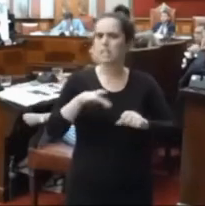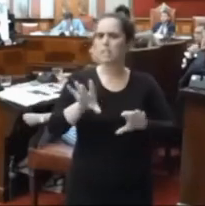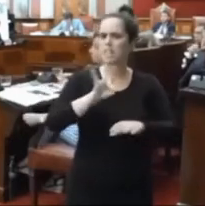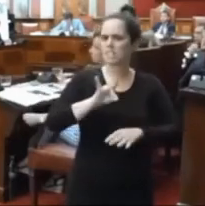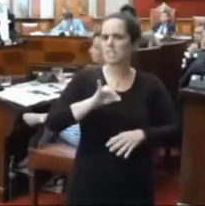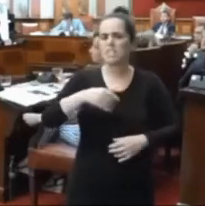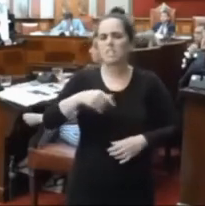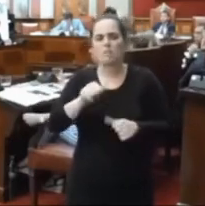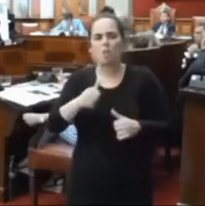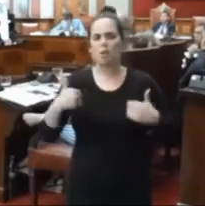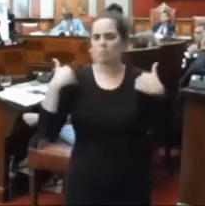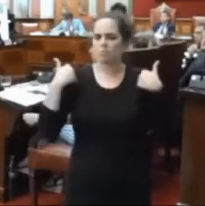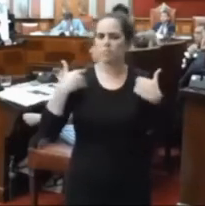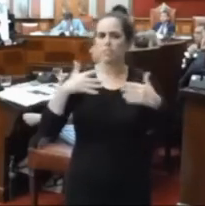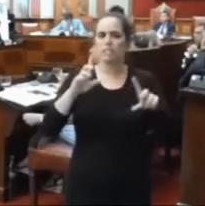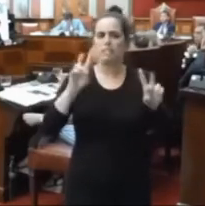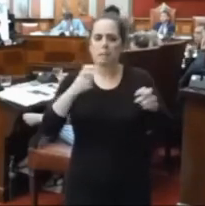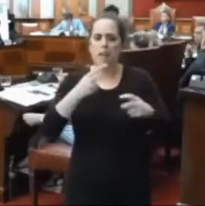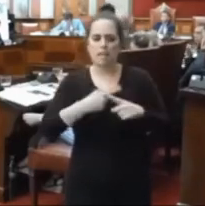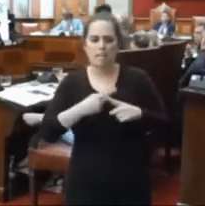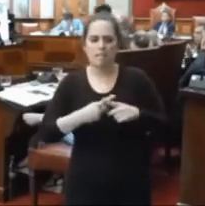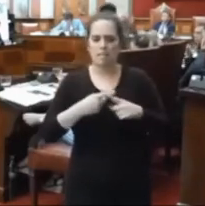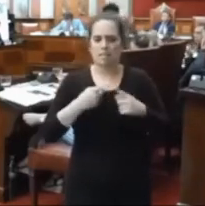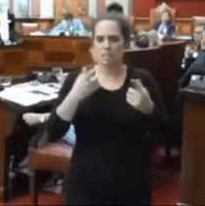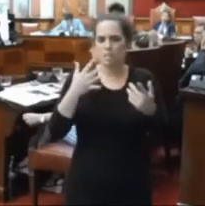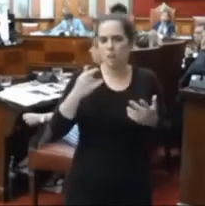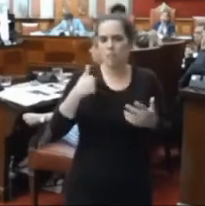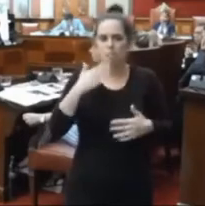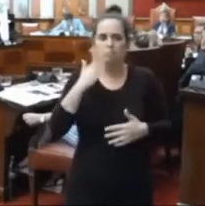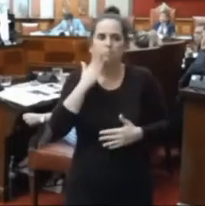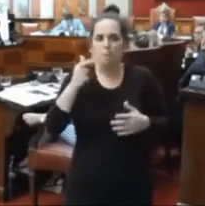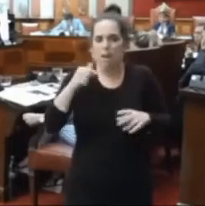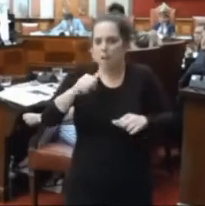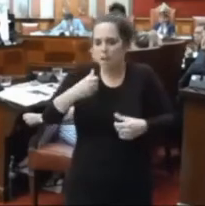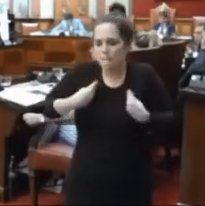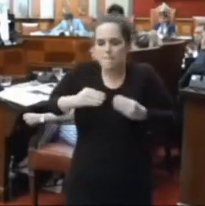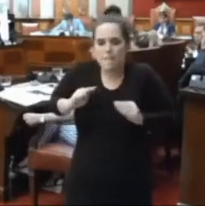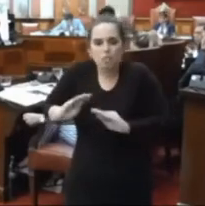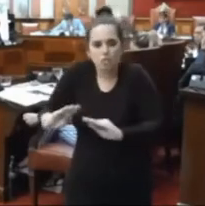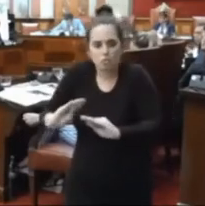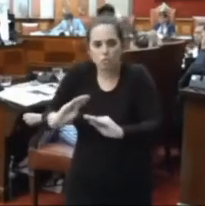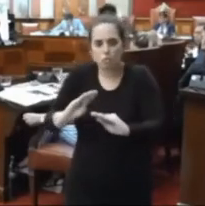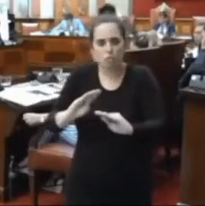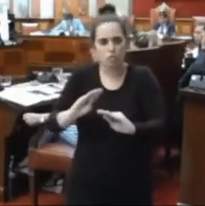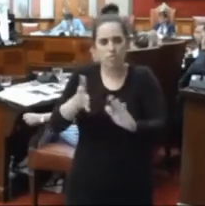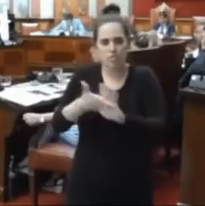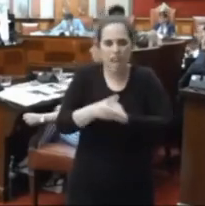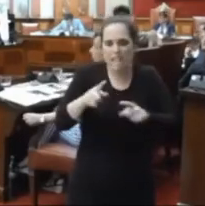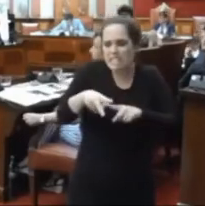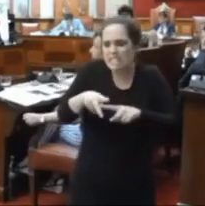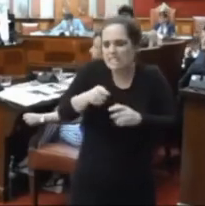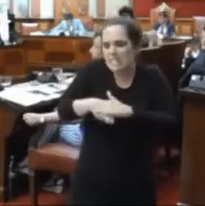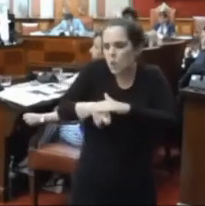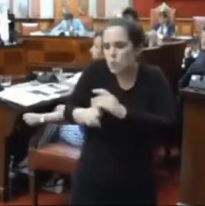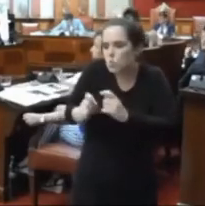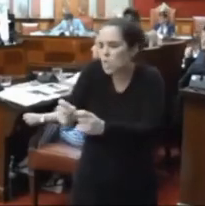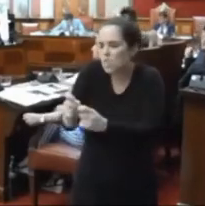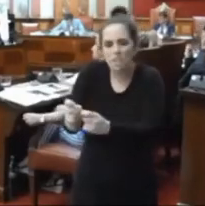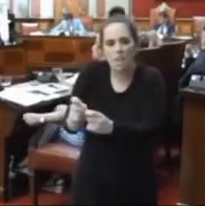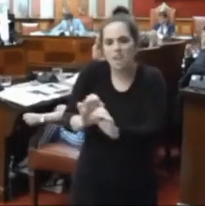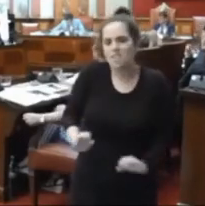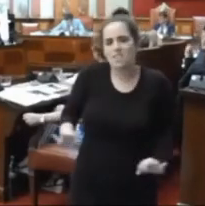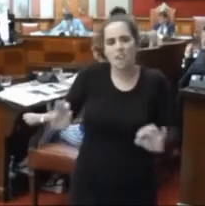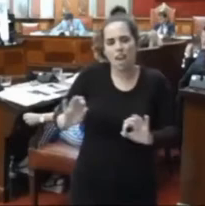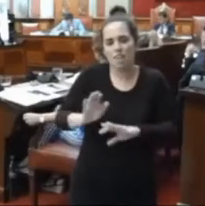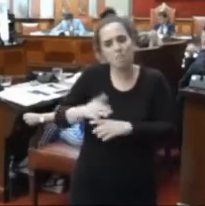su corporalidad e identidad sentida y diversa, sobre su vida. No se les está proporcionando los recursos necesarios para construir